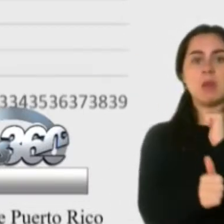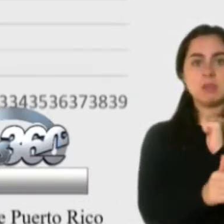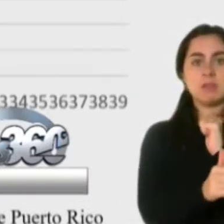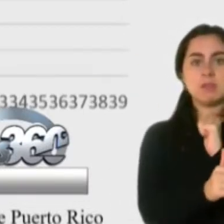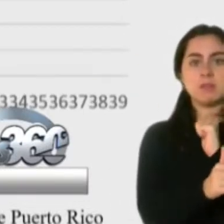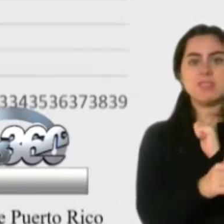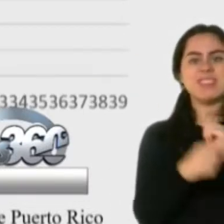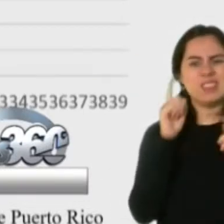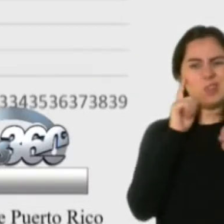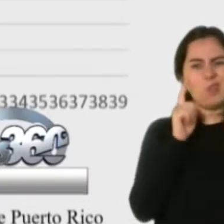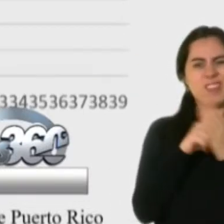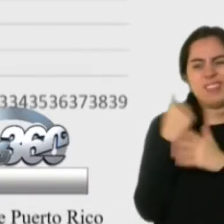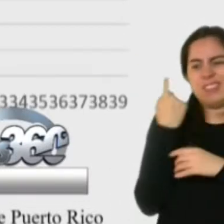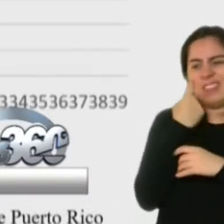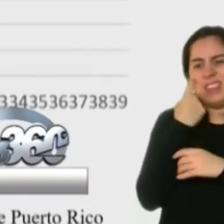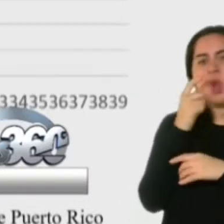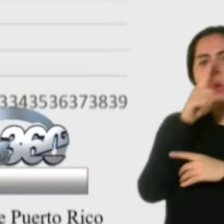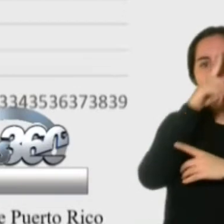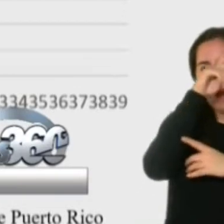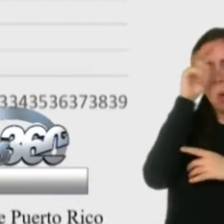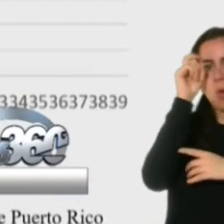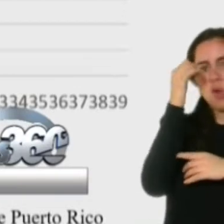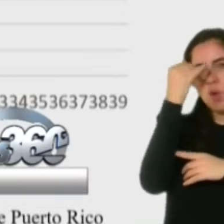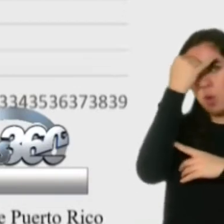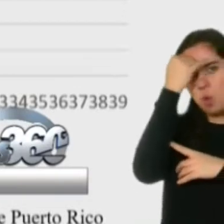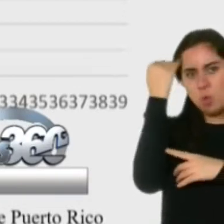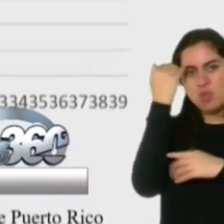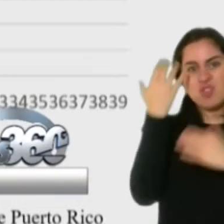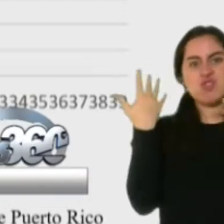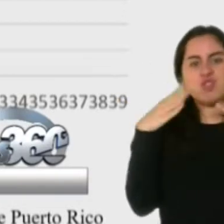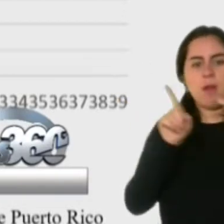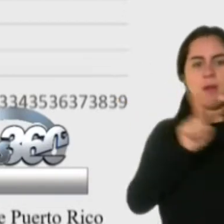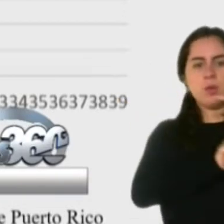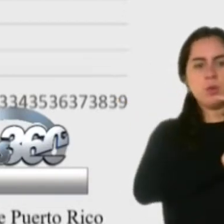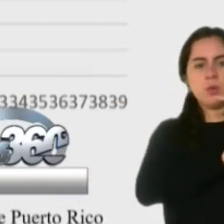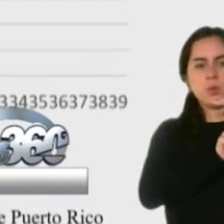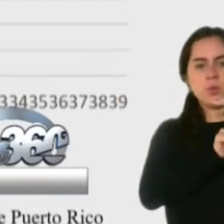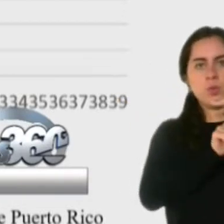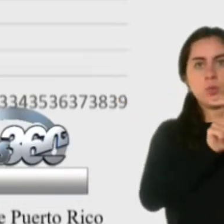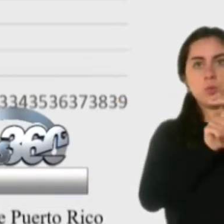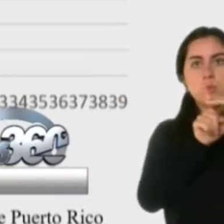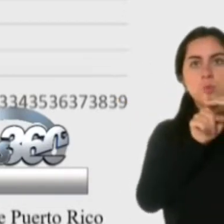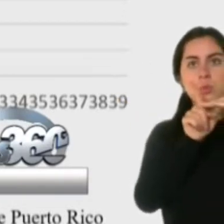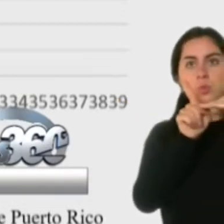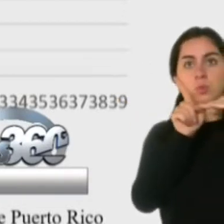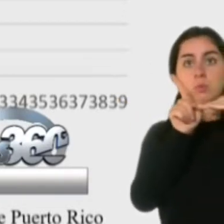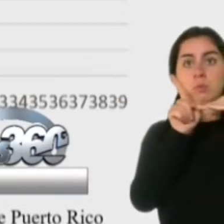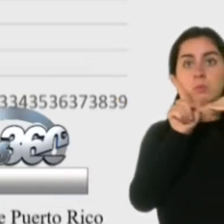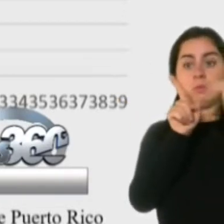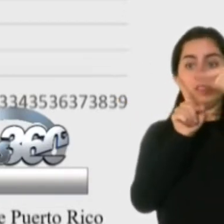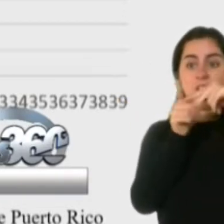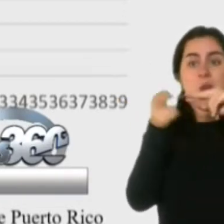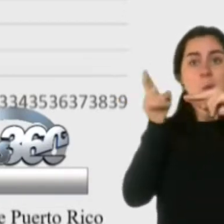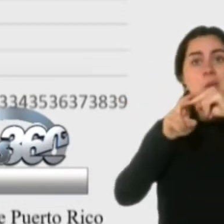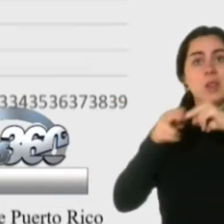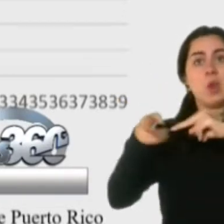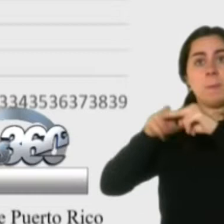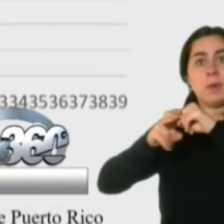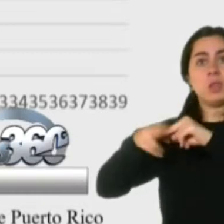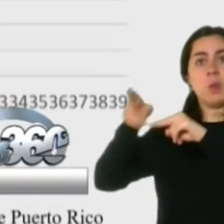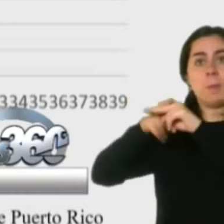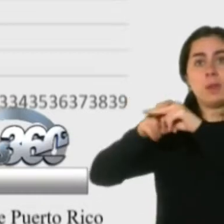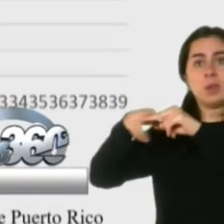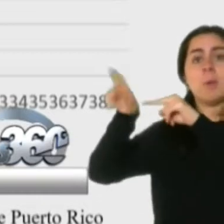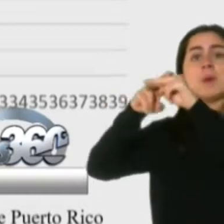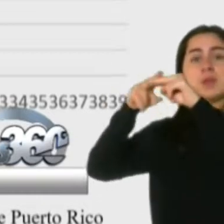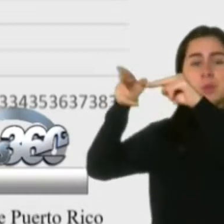último día de julio. Vemos cómo los valores están por encima de la línea roja y van incrementándose. Al final van a haber 2 puntitos como que bajan los 2 últimos días,